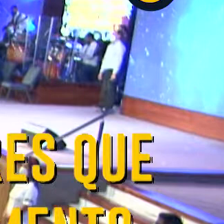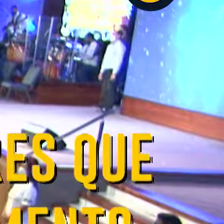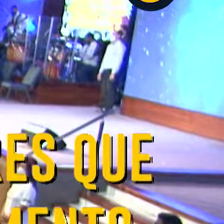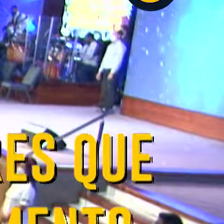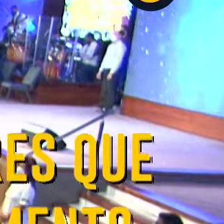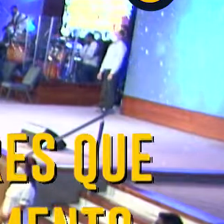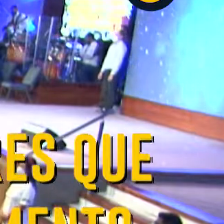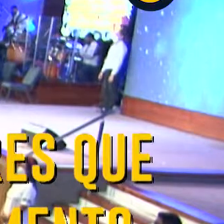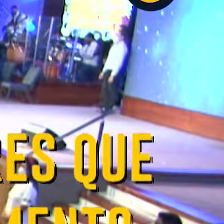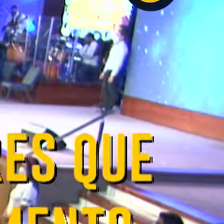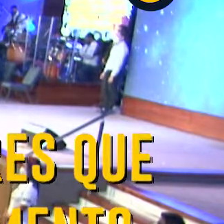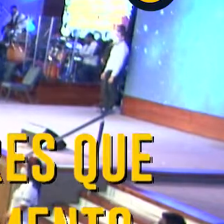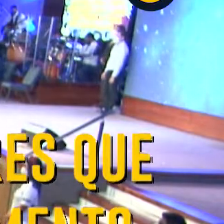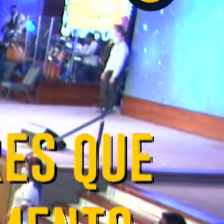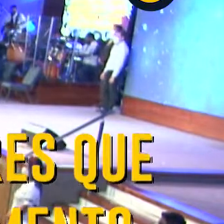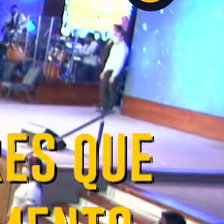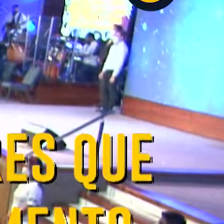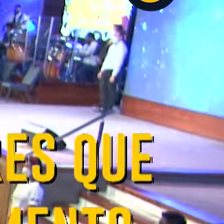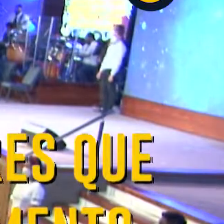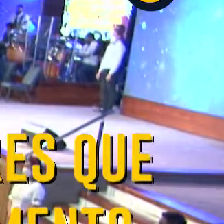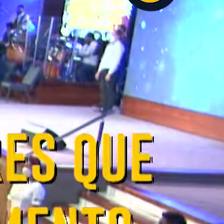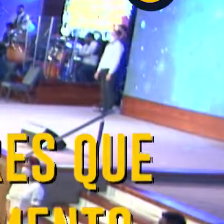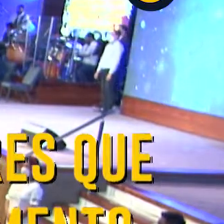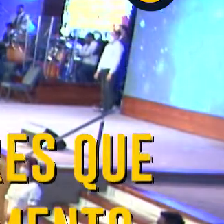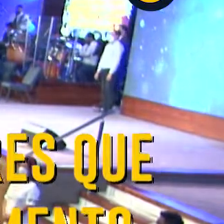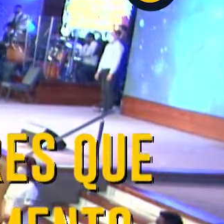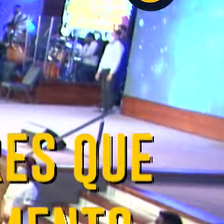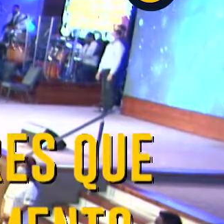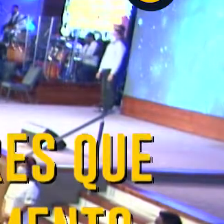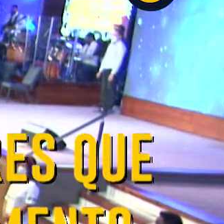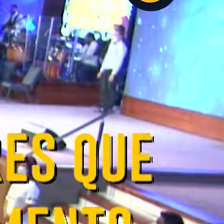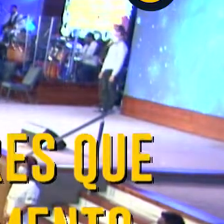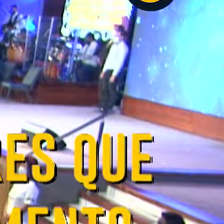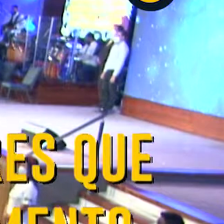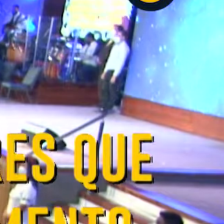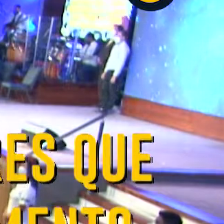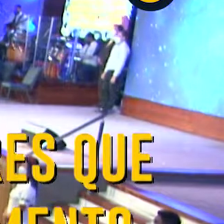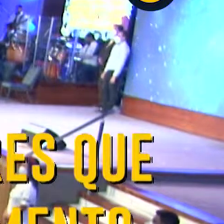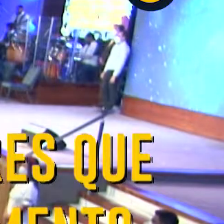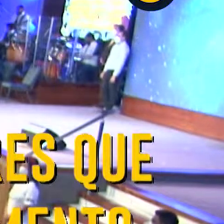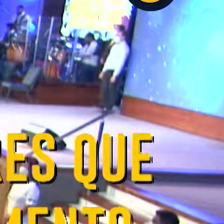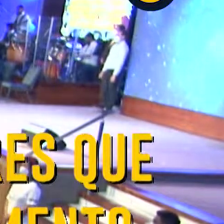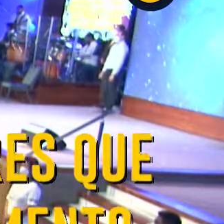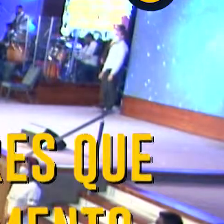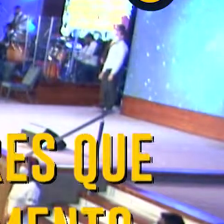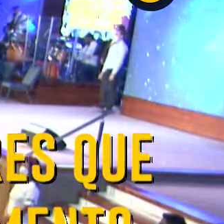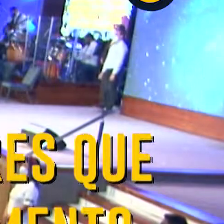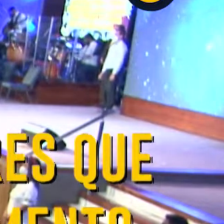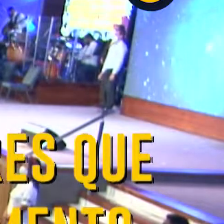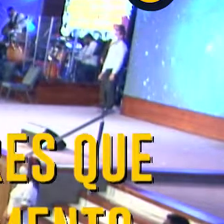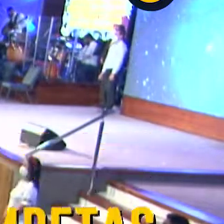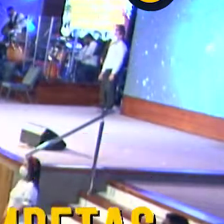medianoche, cuando acababan de renovar los centinelas y tocaron las trompetas y quebraron los cántaros que llevaban en sus